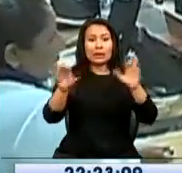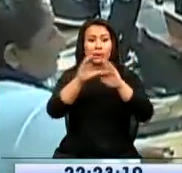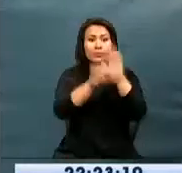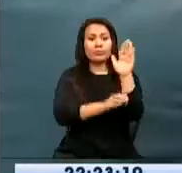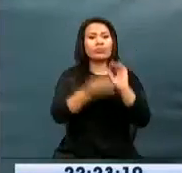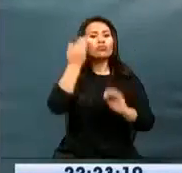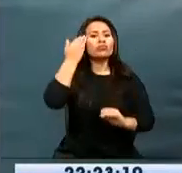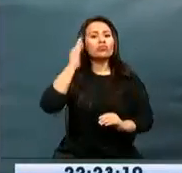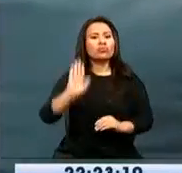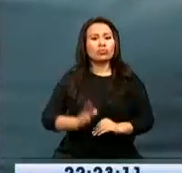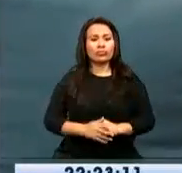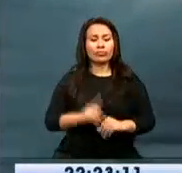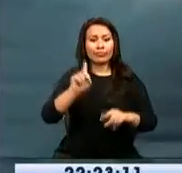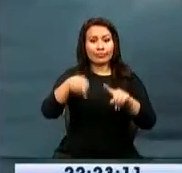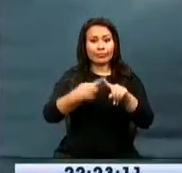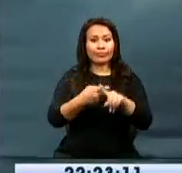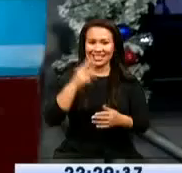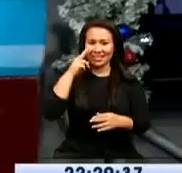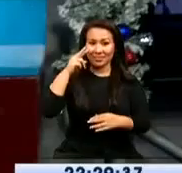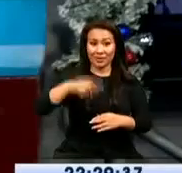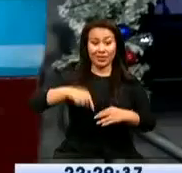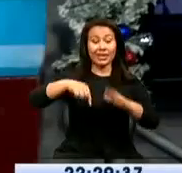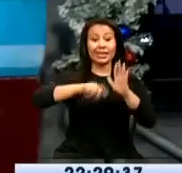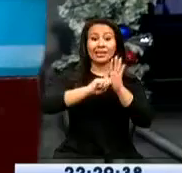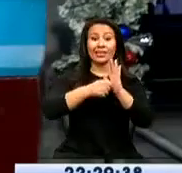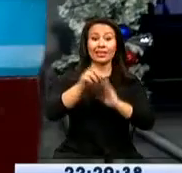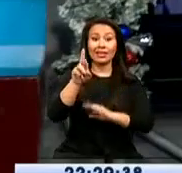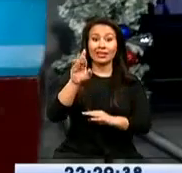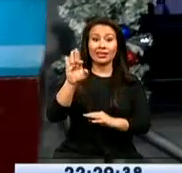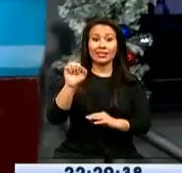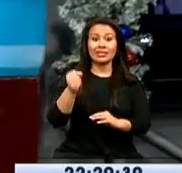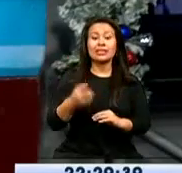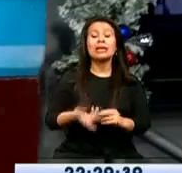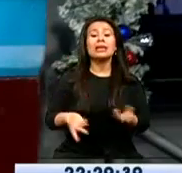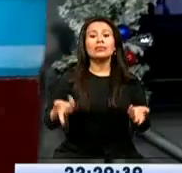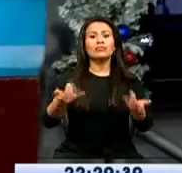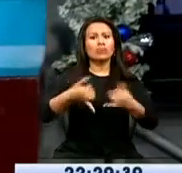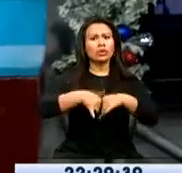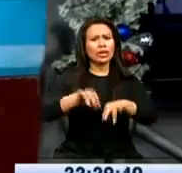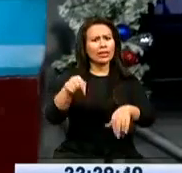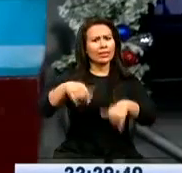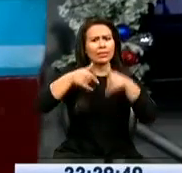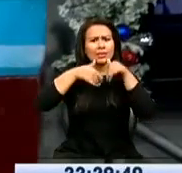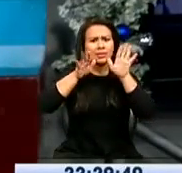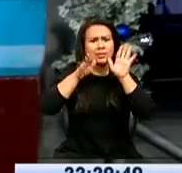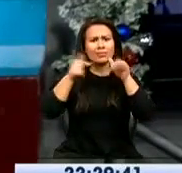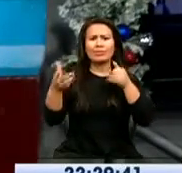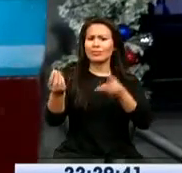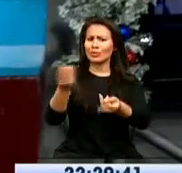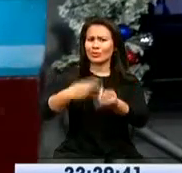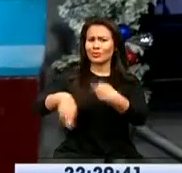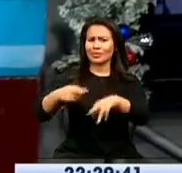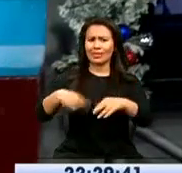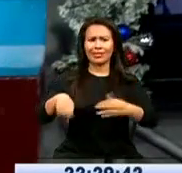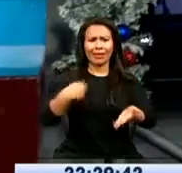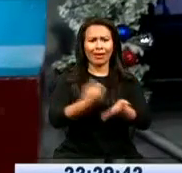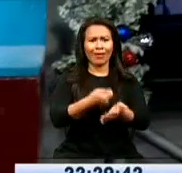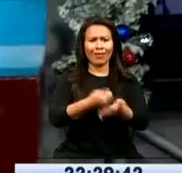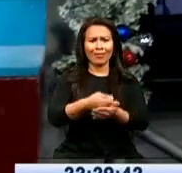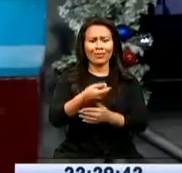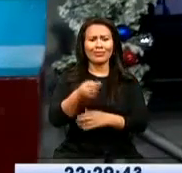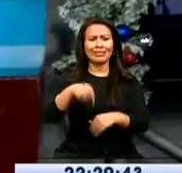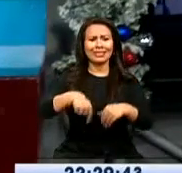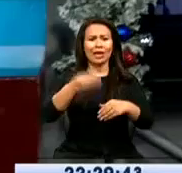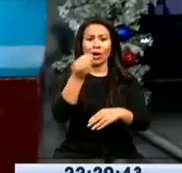espera. Informo Javier Gallo. Avanza diciembre y muchos cotizan o hacen sus compras para las cenas de Navidad y fin de año.